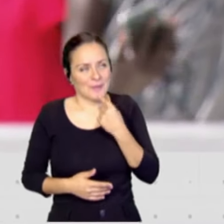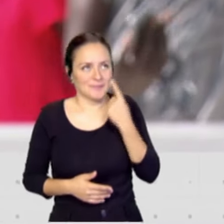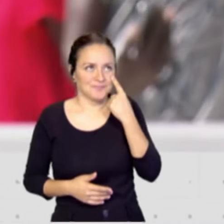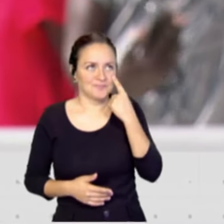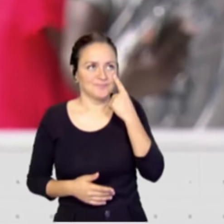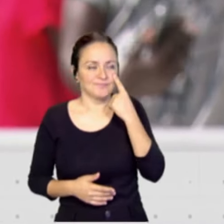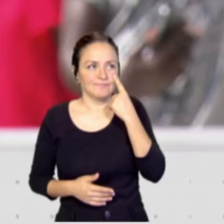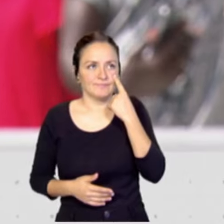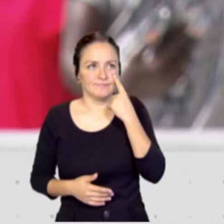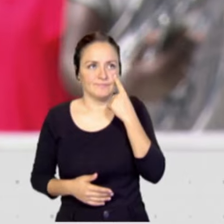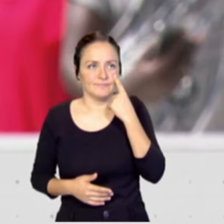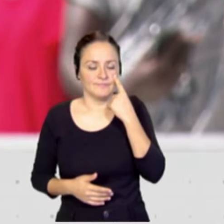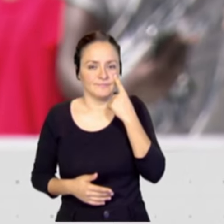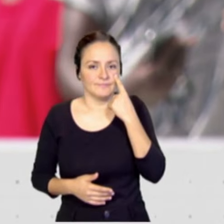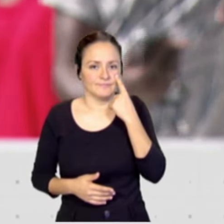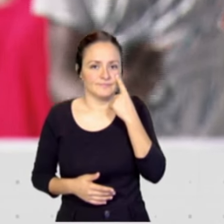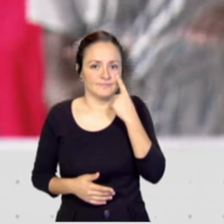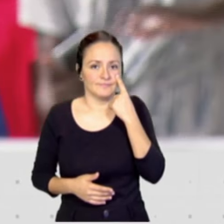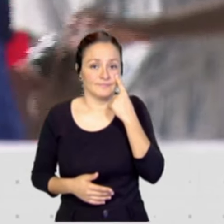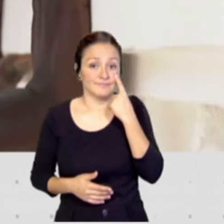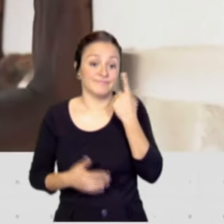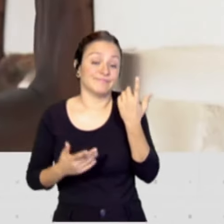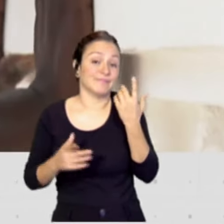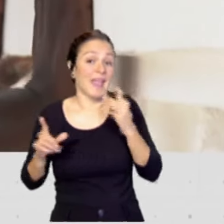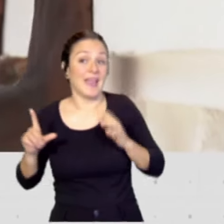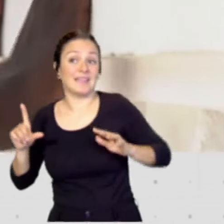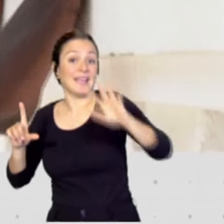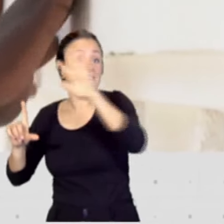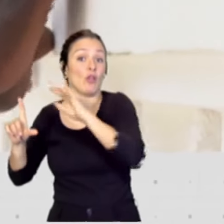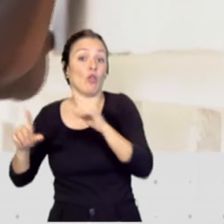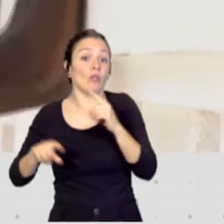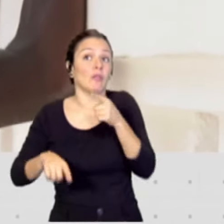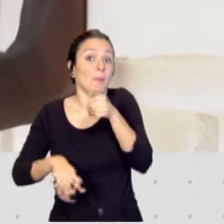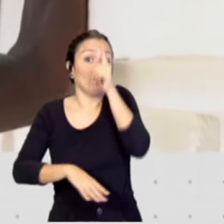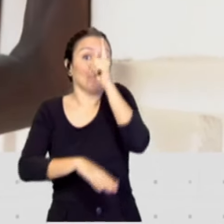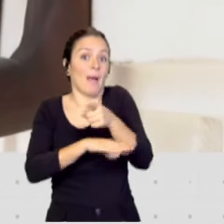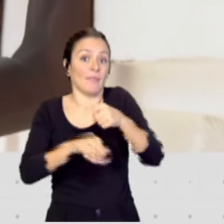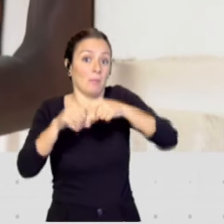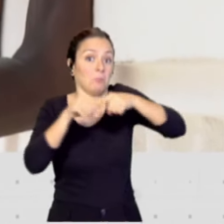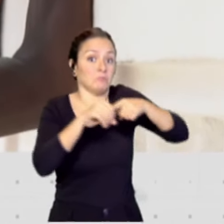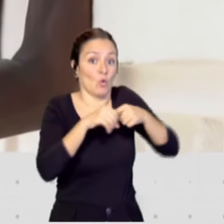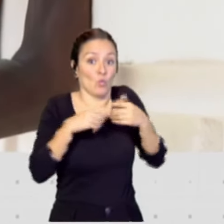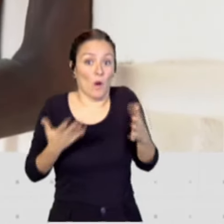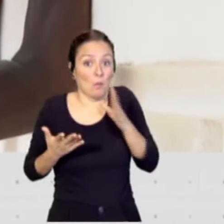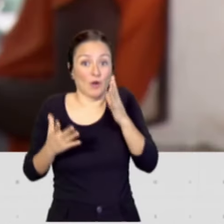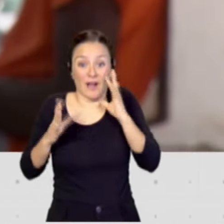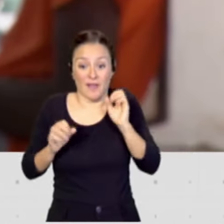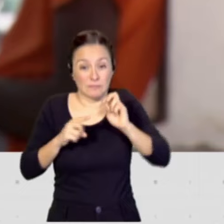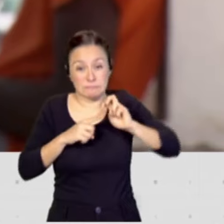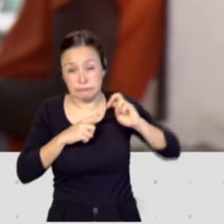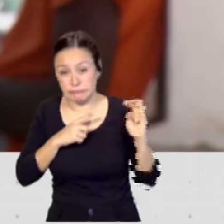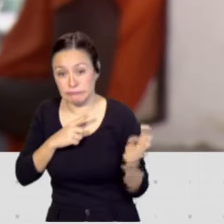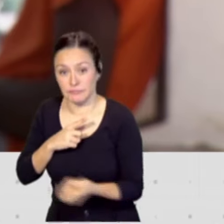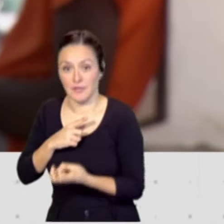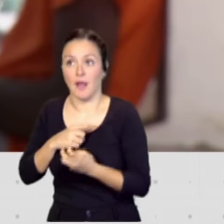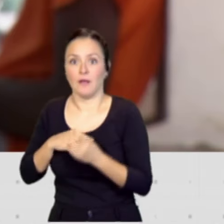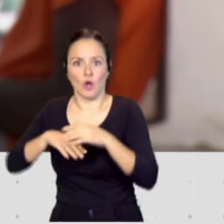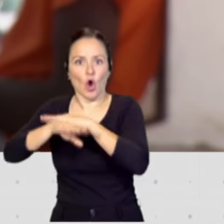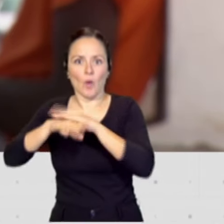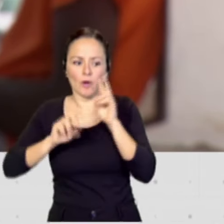estábamos en que el estado determinara los cupos porque entendemos que las múltiples variables tiene que también el estado